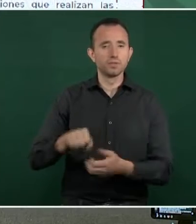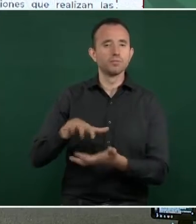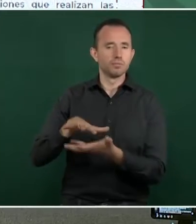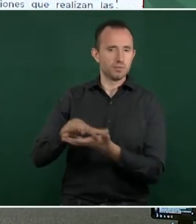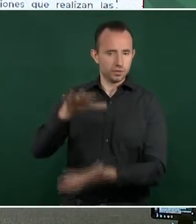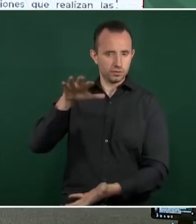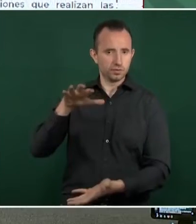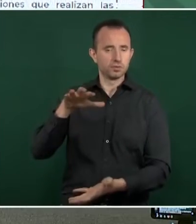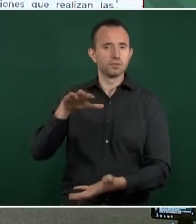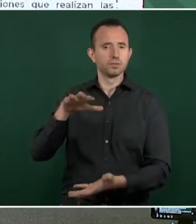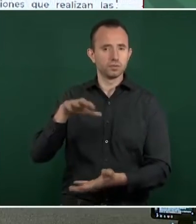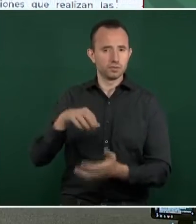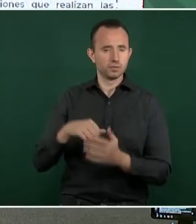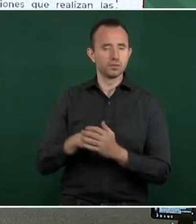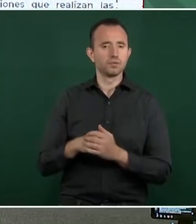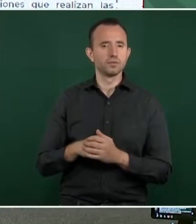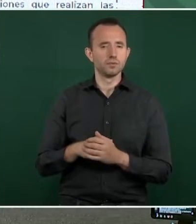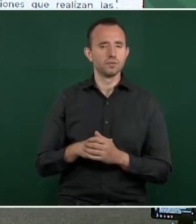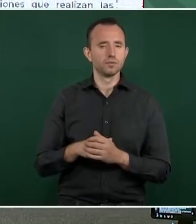que